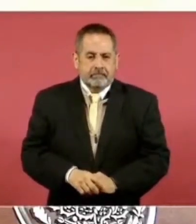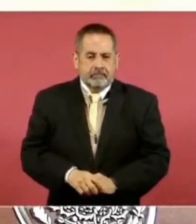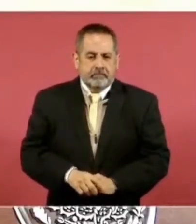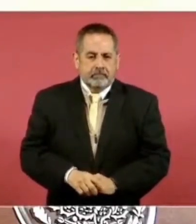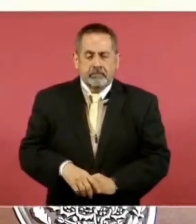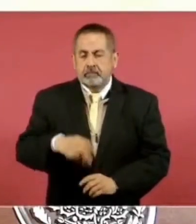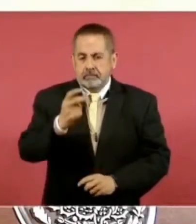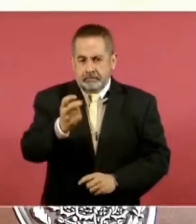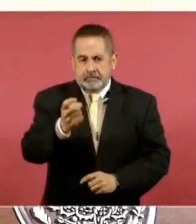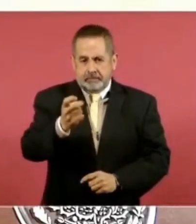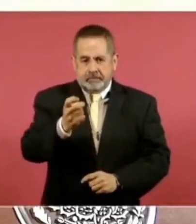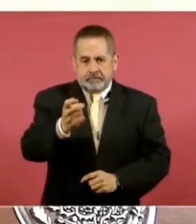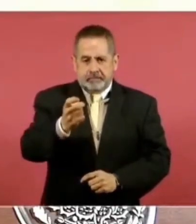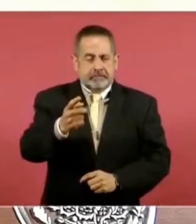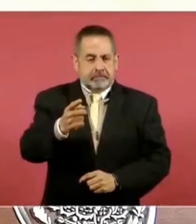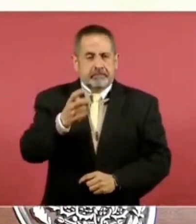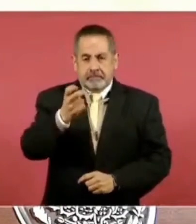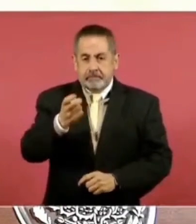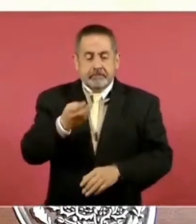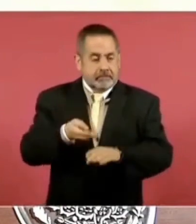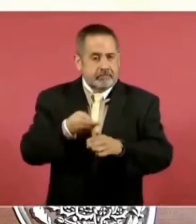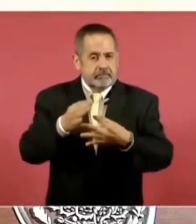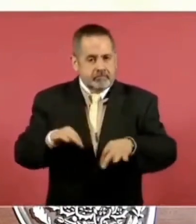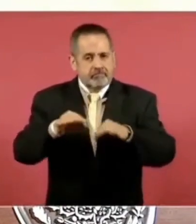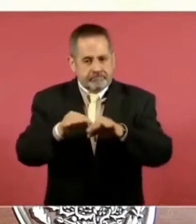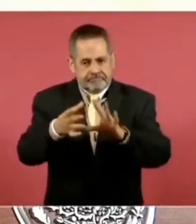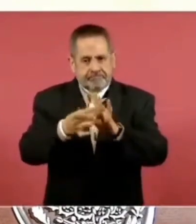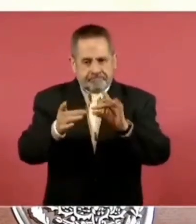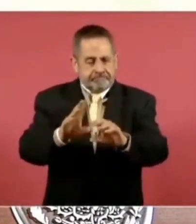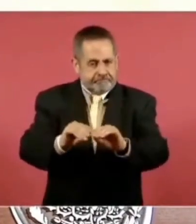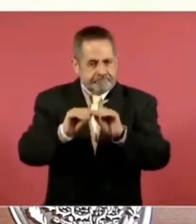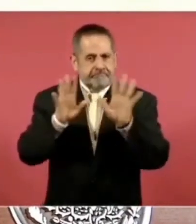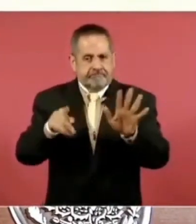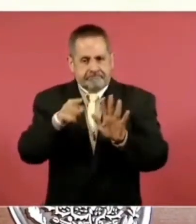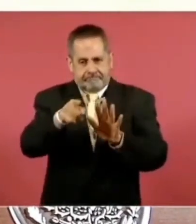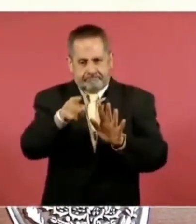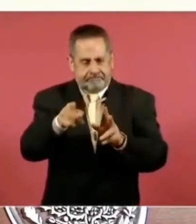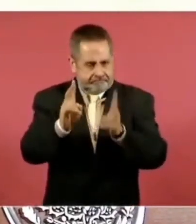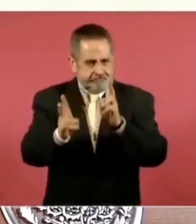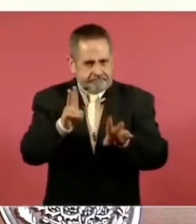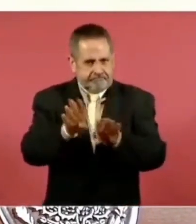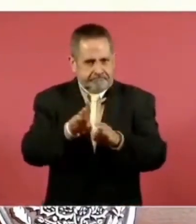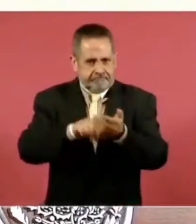Por eso es importante aclarar bien este asunto.